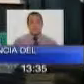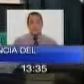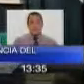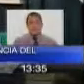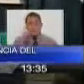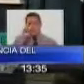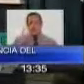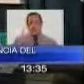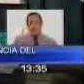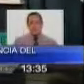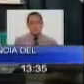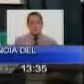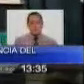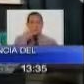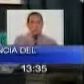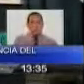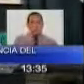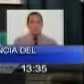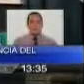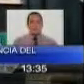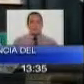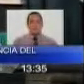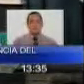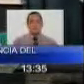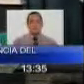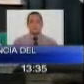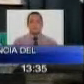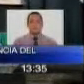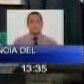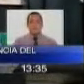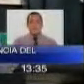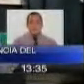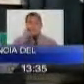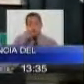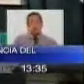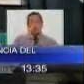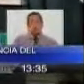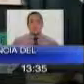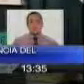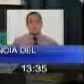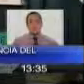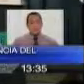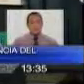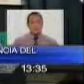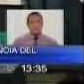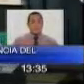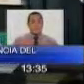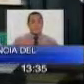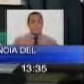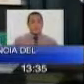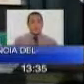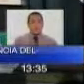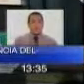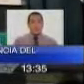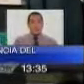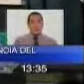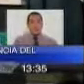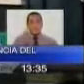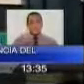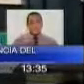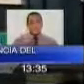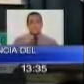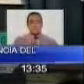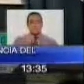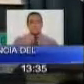¿Ya han evaluado la circunstancia de que el Perú podría sufrir algunas repercusiones legales, no solo legales,